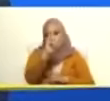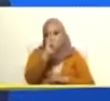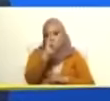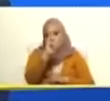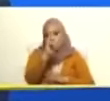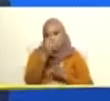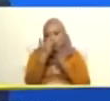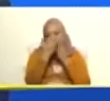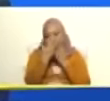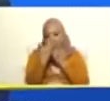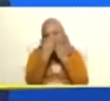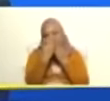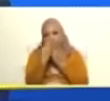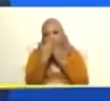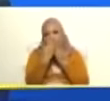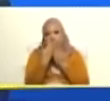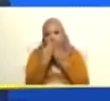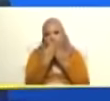estudiado,